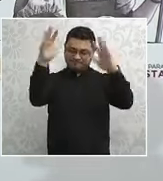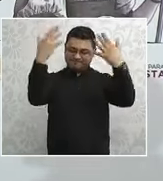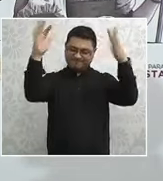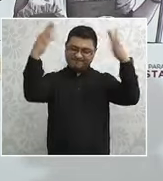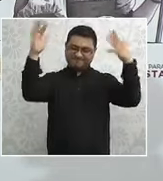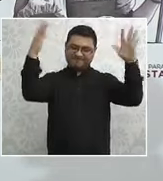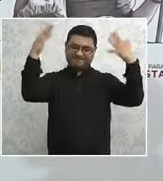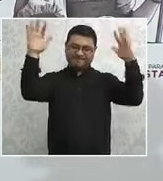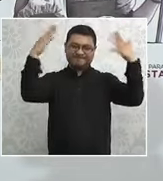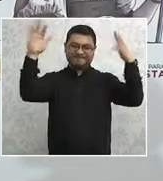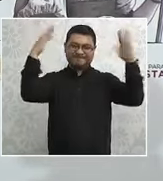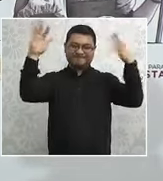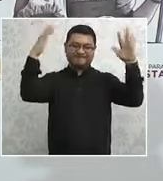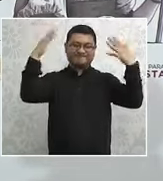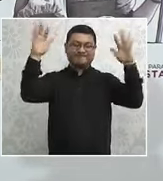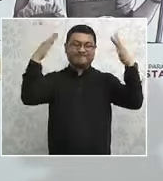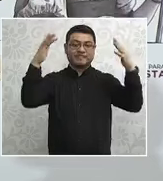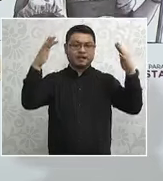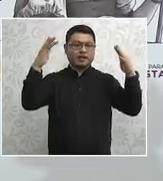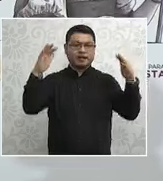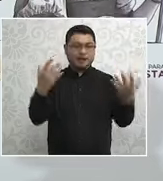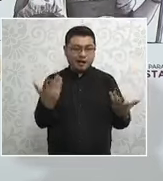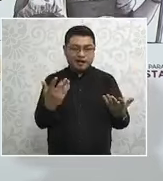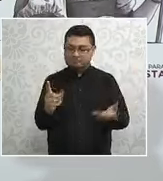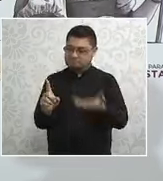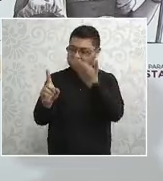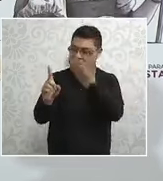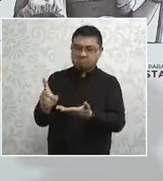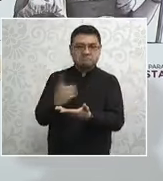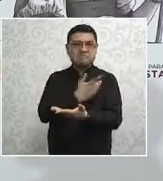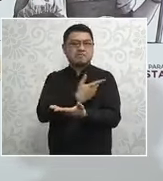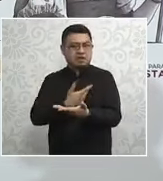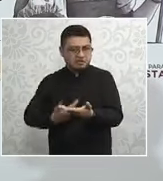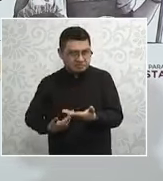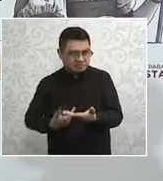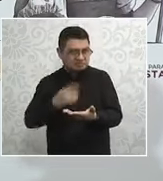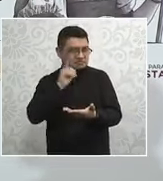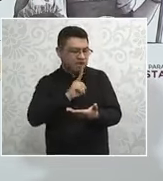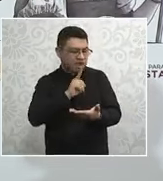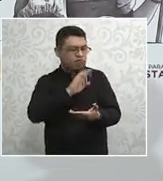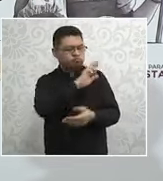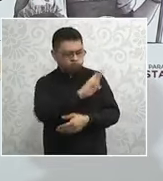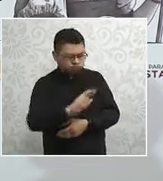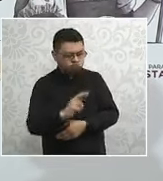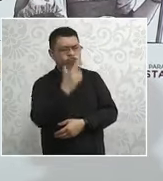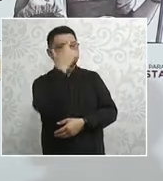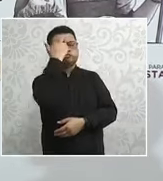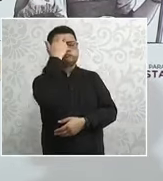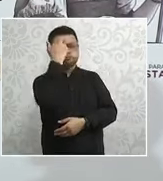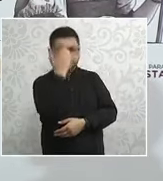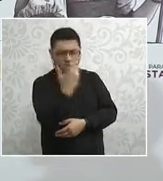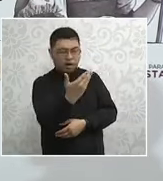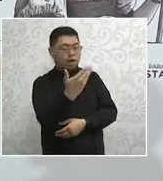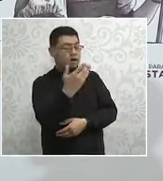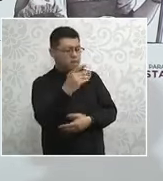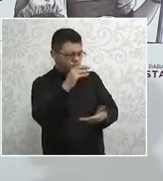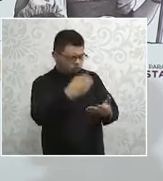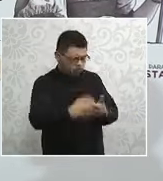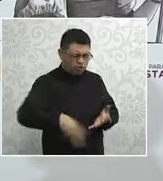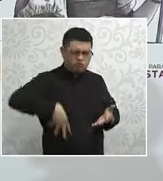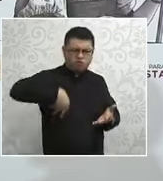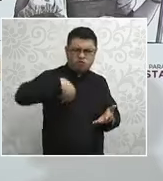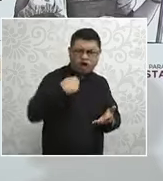porque nuestra presidenta valora el esfuerzo y el trabajo que se realiza para sacar adelante a